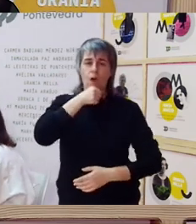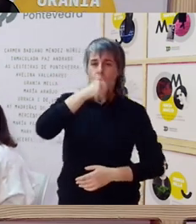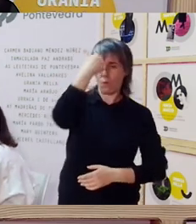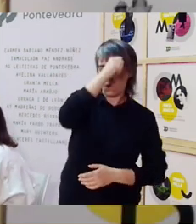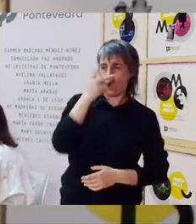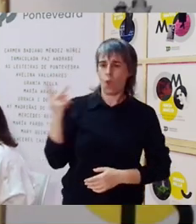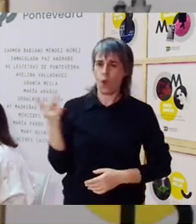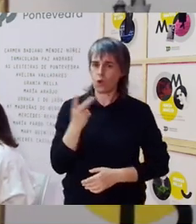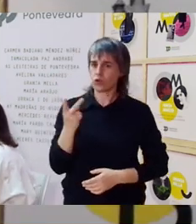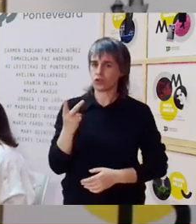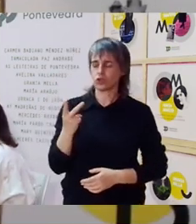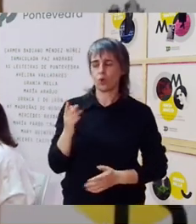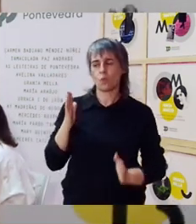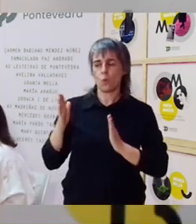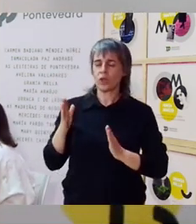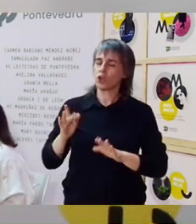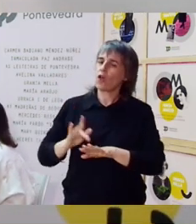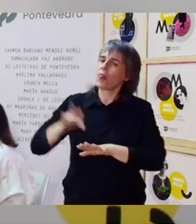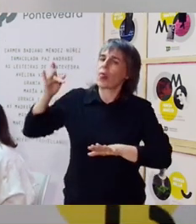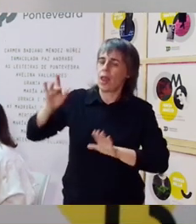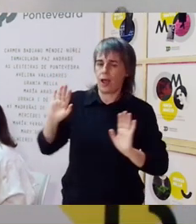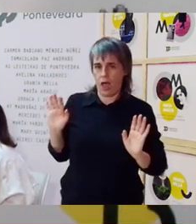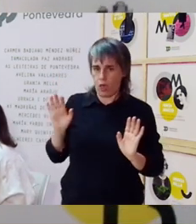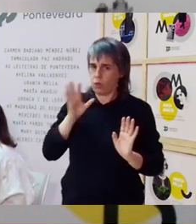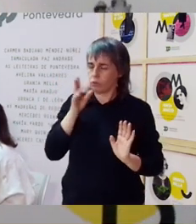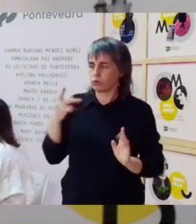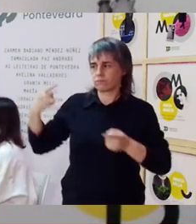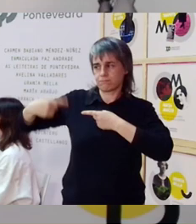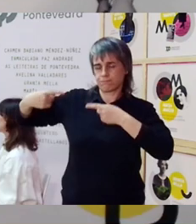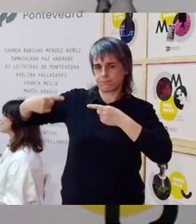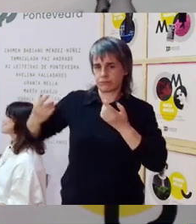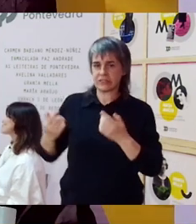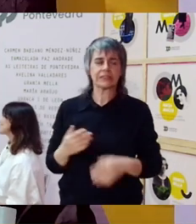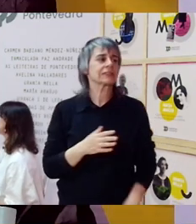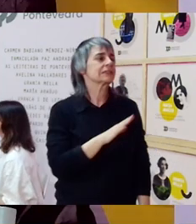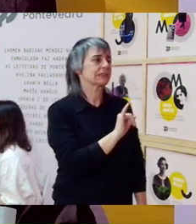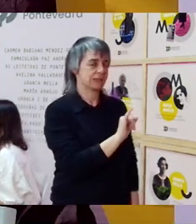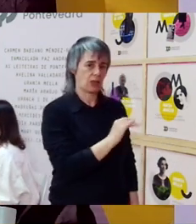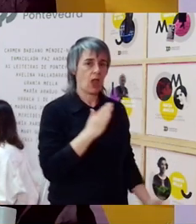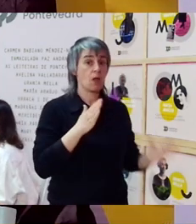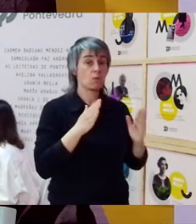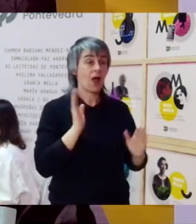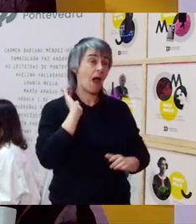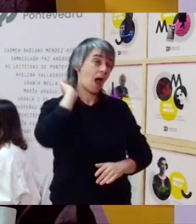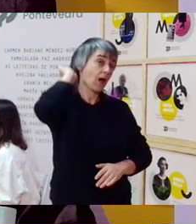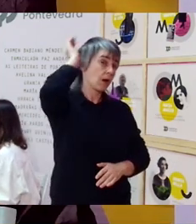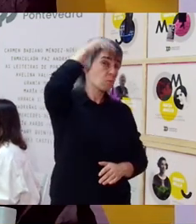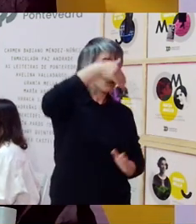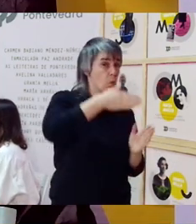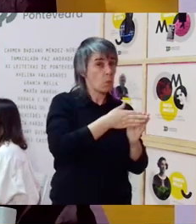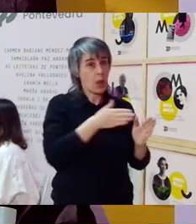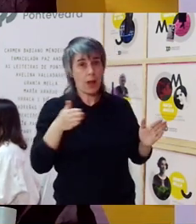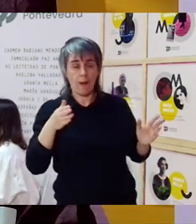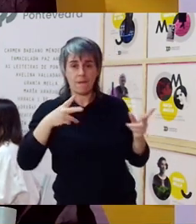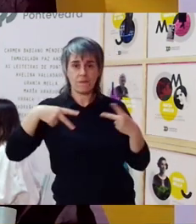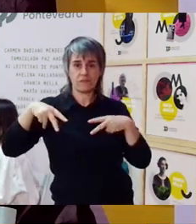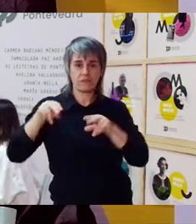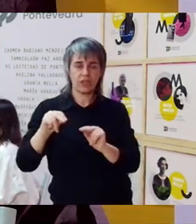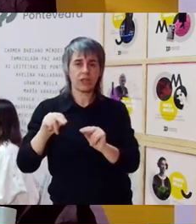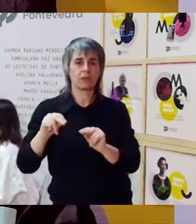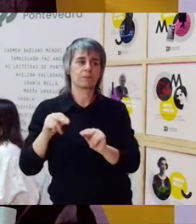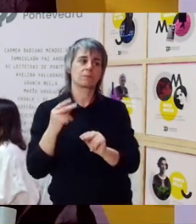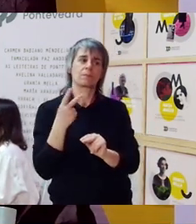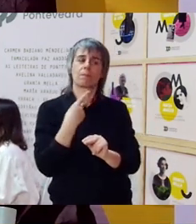parella, así, non? Hacia por cuestións final, destas. Sí, sí, sí, hacia o final da República tiñan as súas friccións por